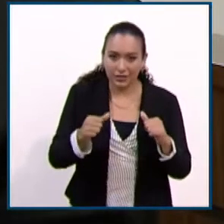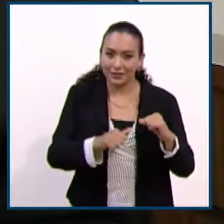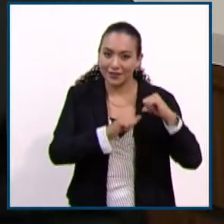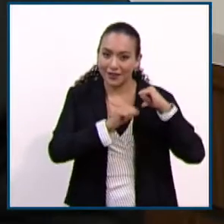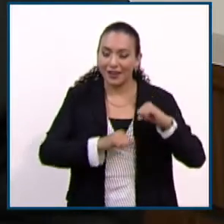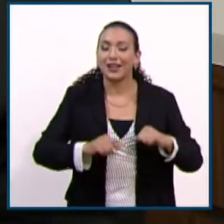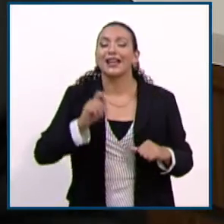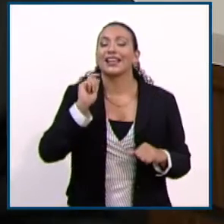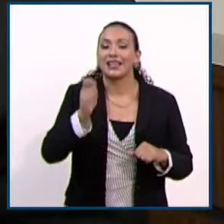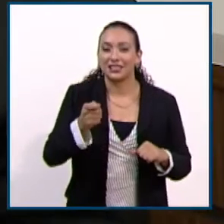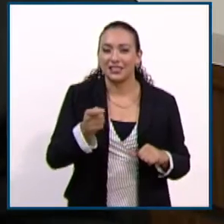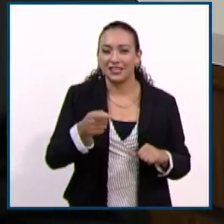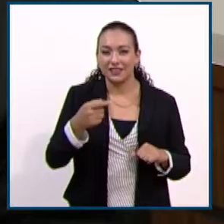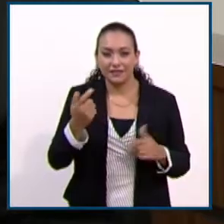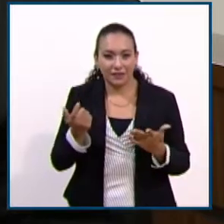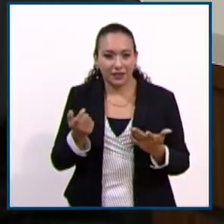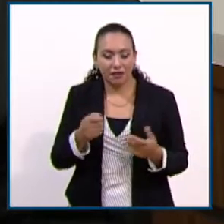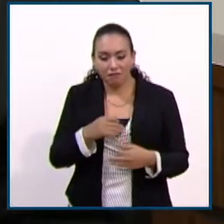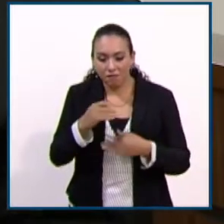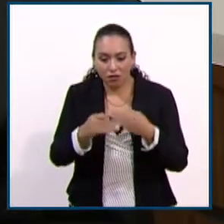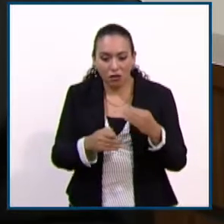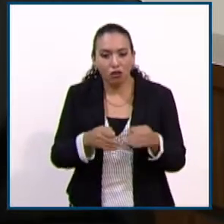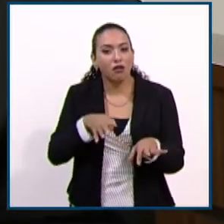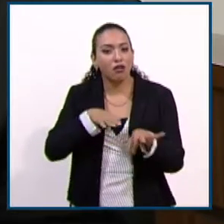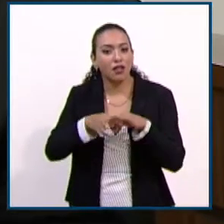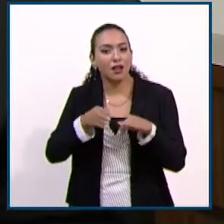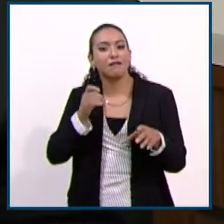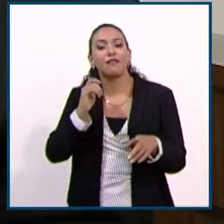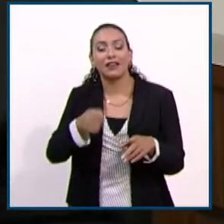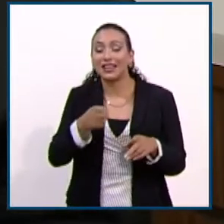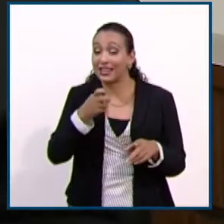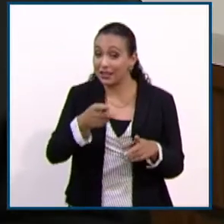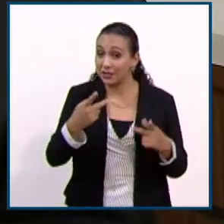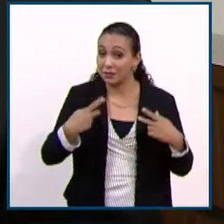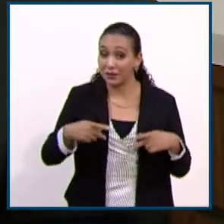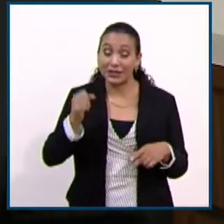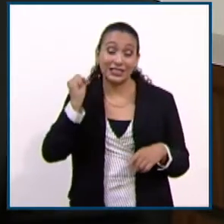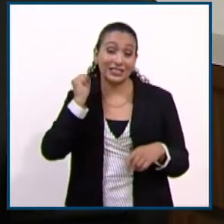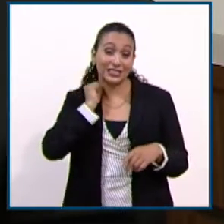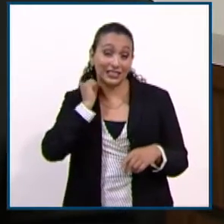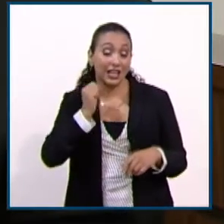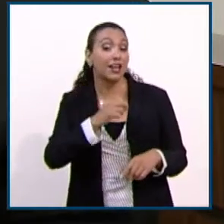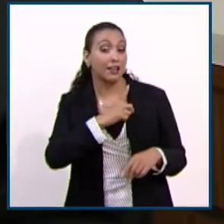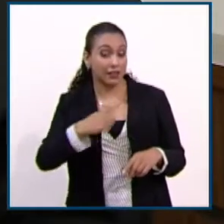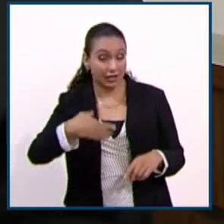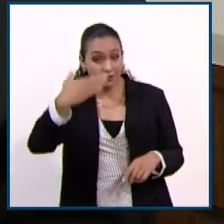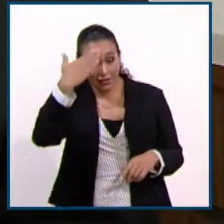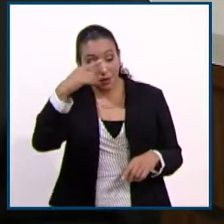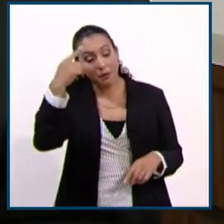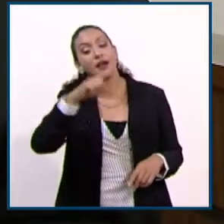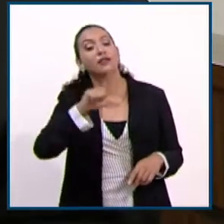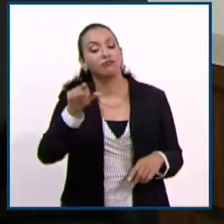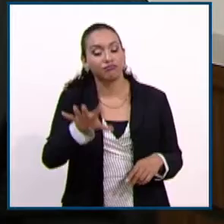Eso es lo que tú tienes, eso es lo que tiene que evaluar el Senado. Desde luego,